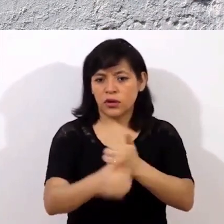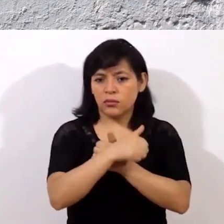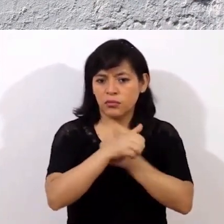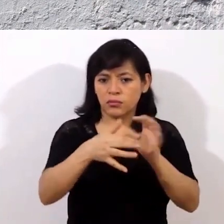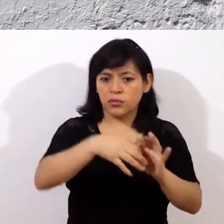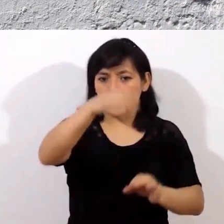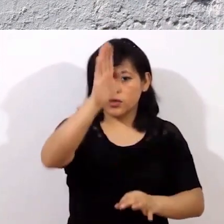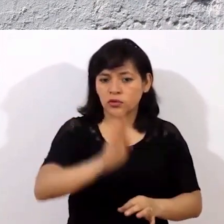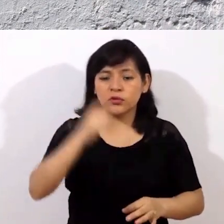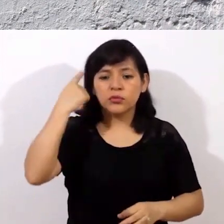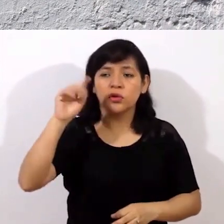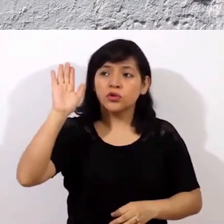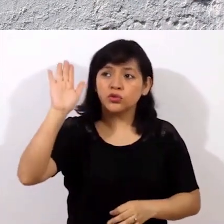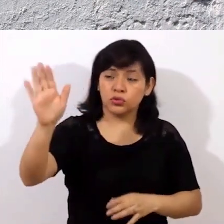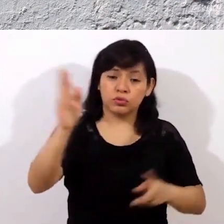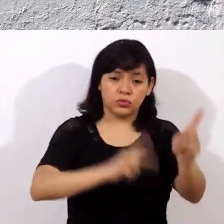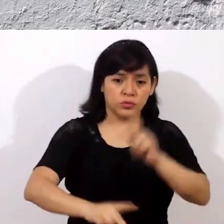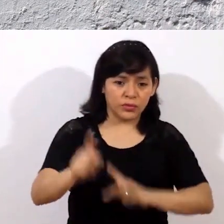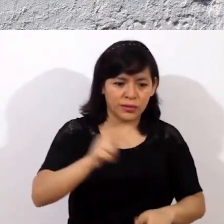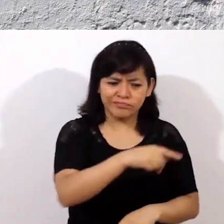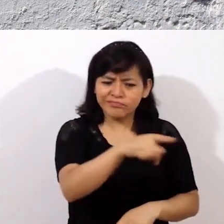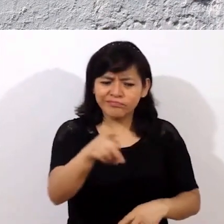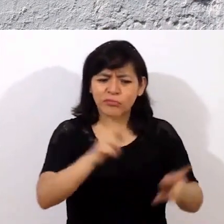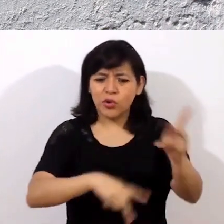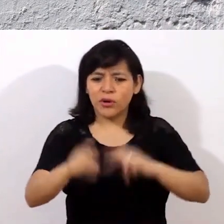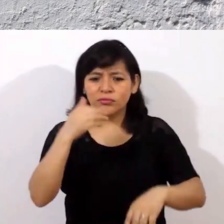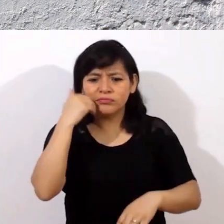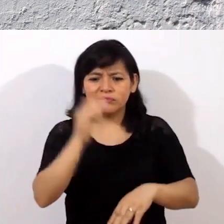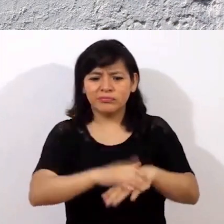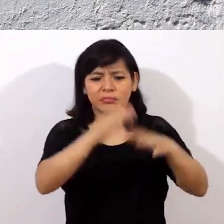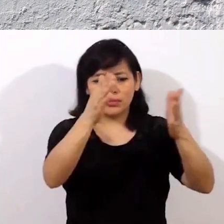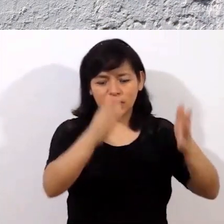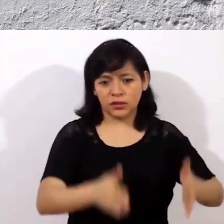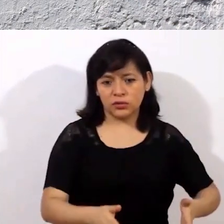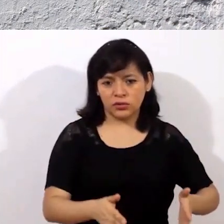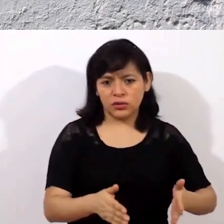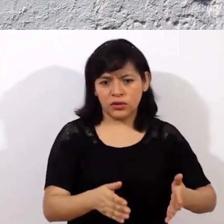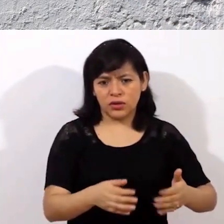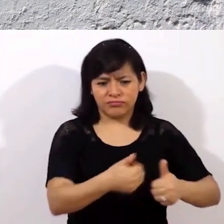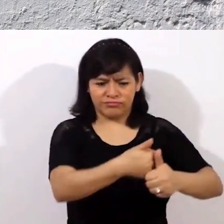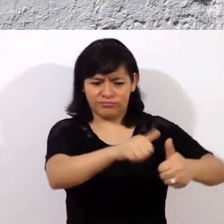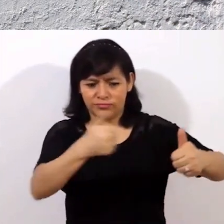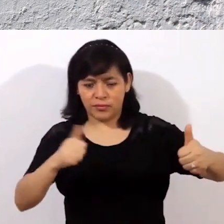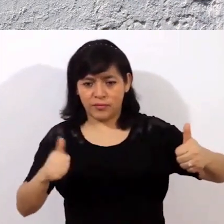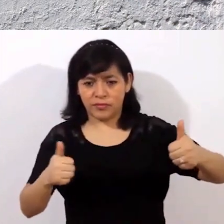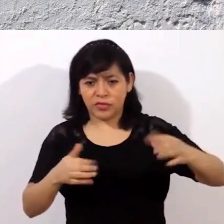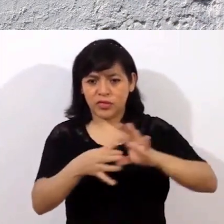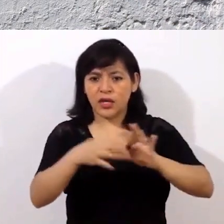amor de Dios por su pueblo, un pueblo que es pecador, un pueblo que se ha desviado de los parámetros de